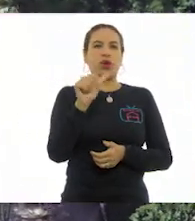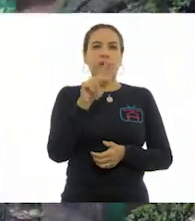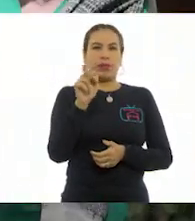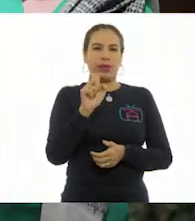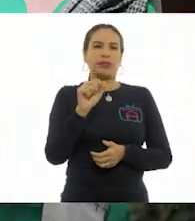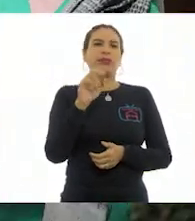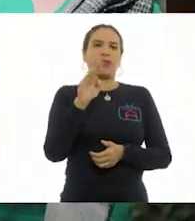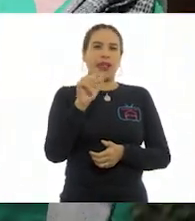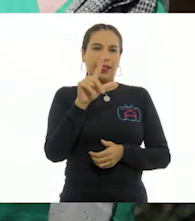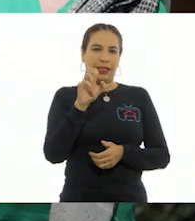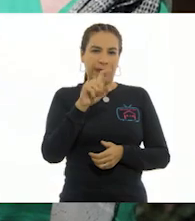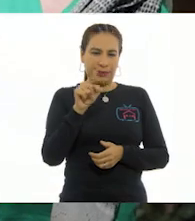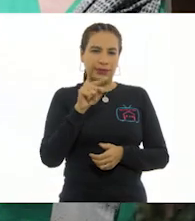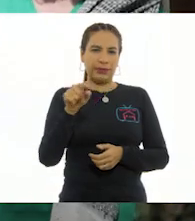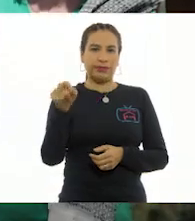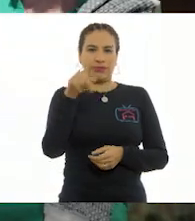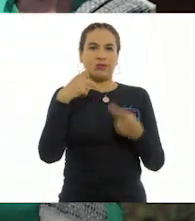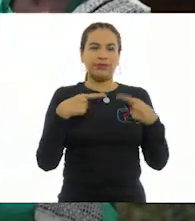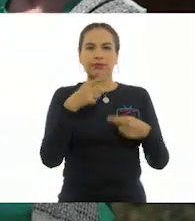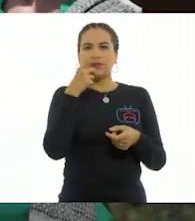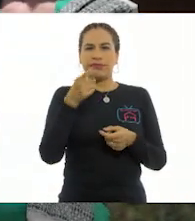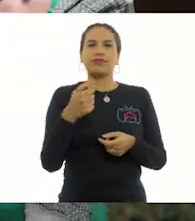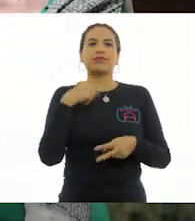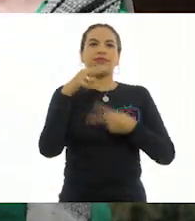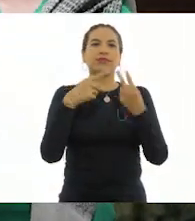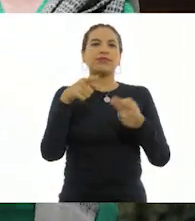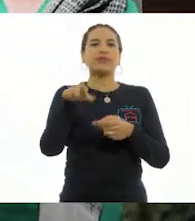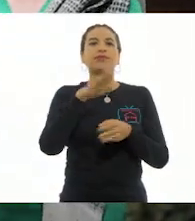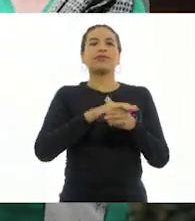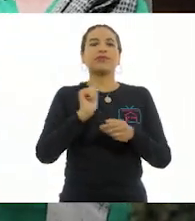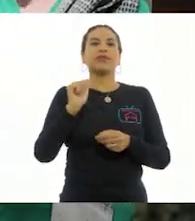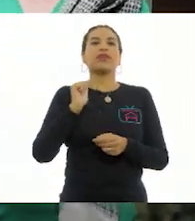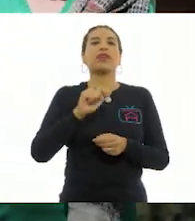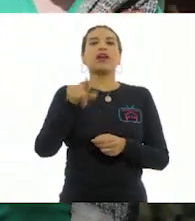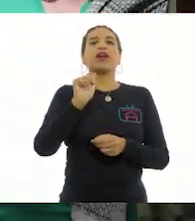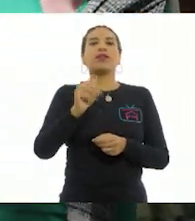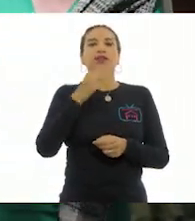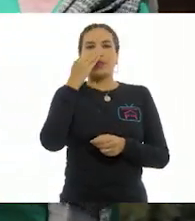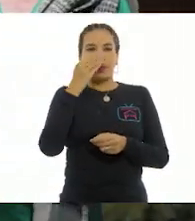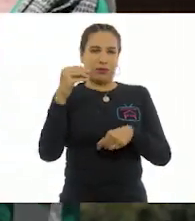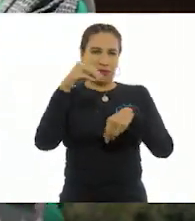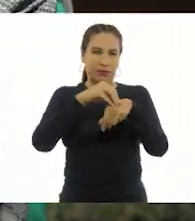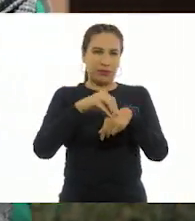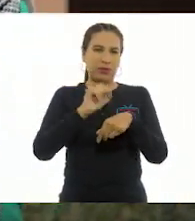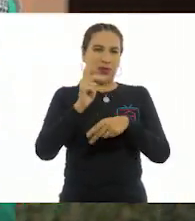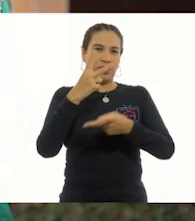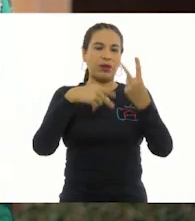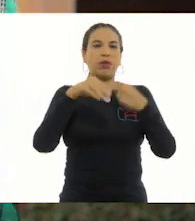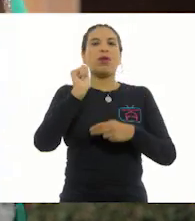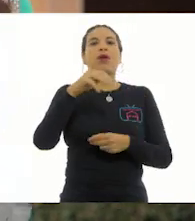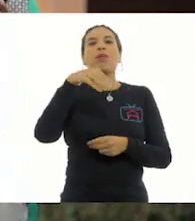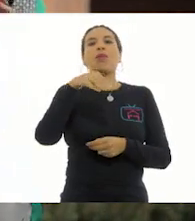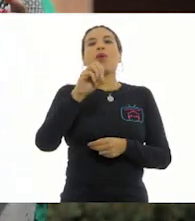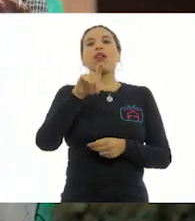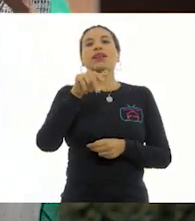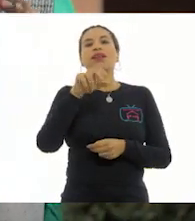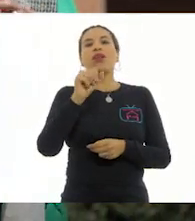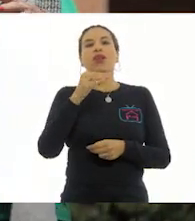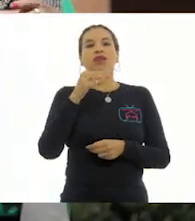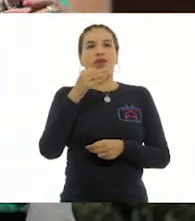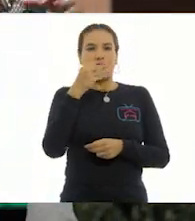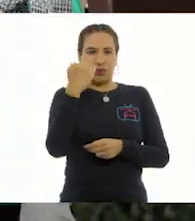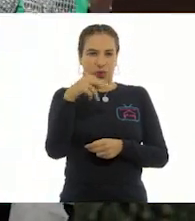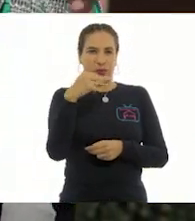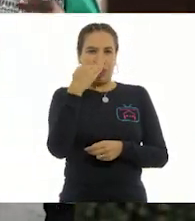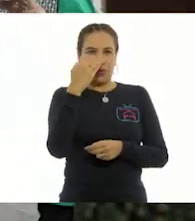apellido Flores permitía que la gente dijera, voy al Molino de los Flores. Entonces, de ahí viene lo de Molino de Flores, que la gente